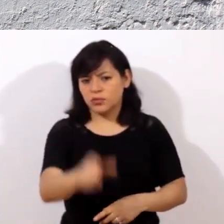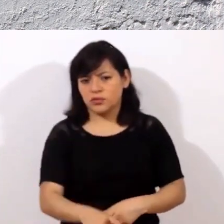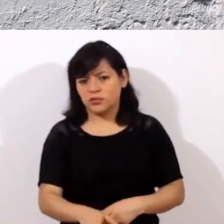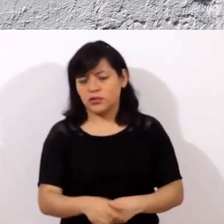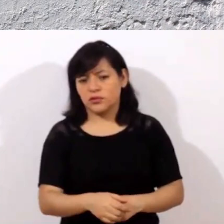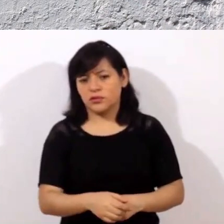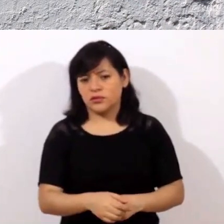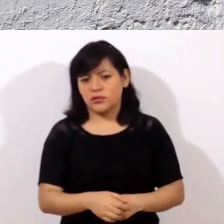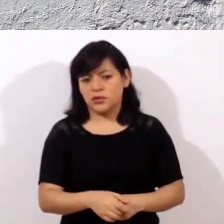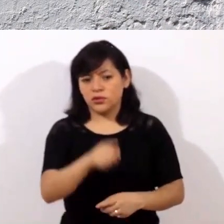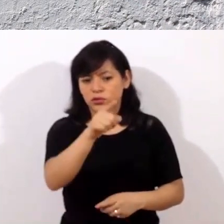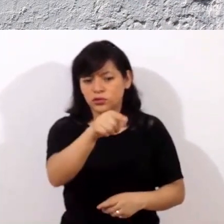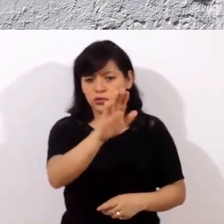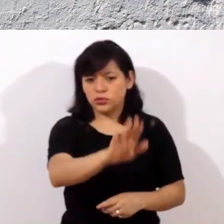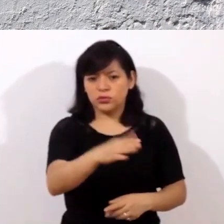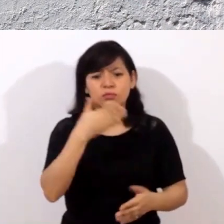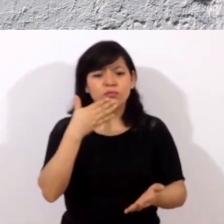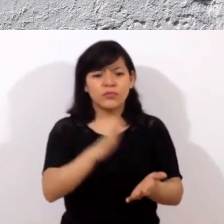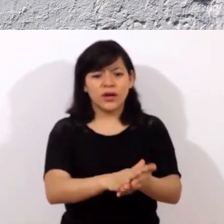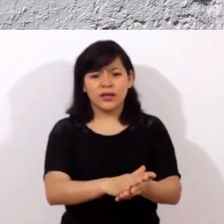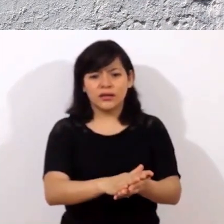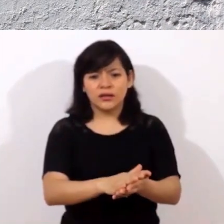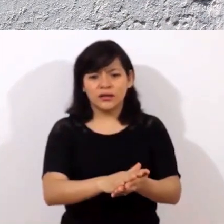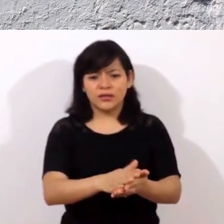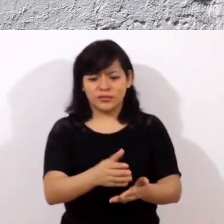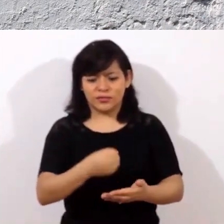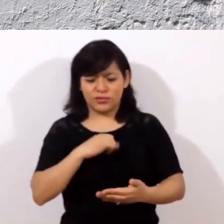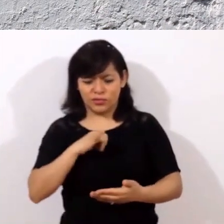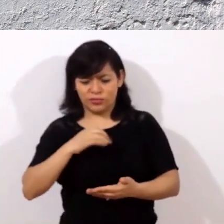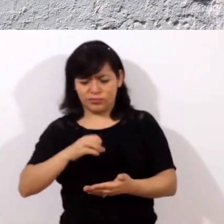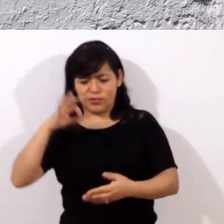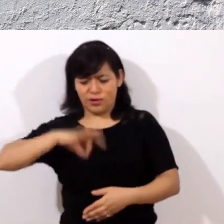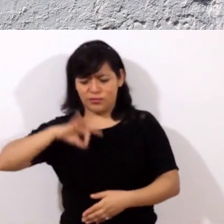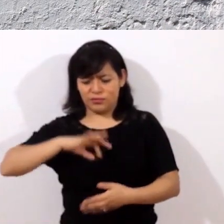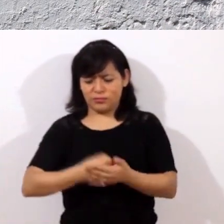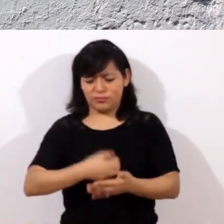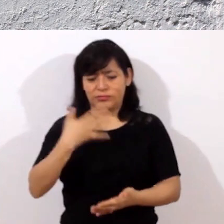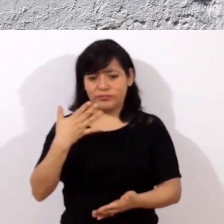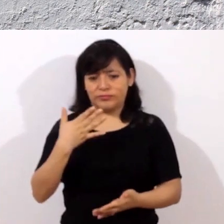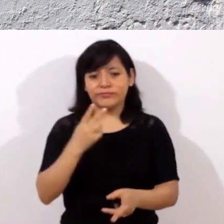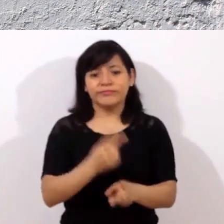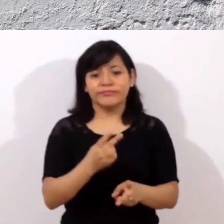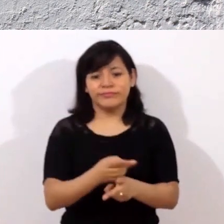puede ser entonces la prosperidad de unos. Que no sea así con el cristiano.